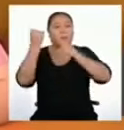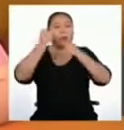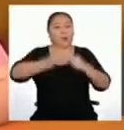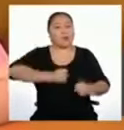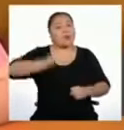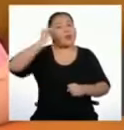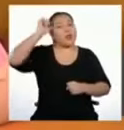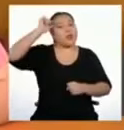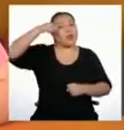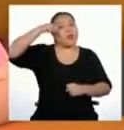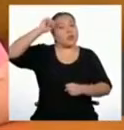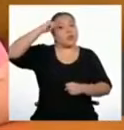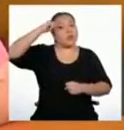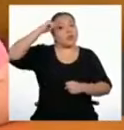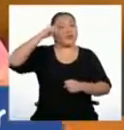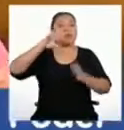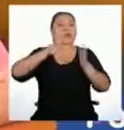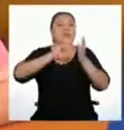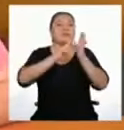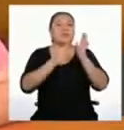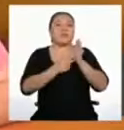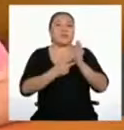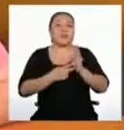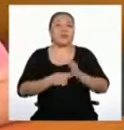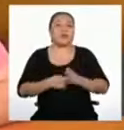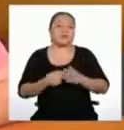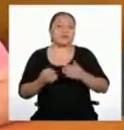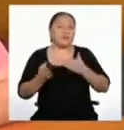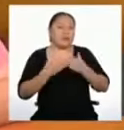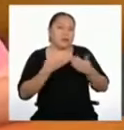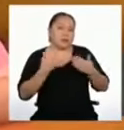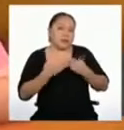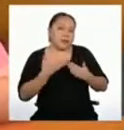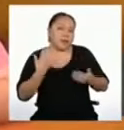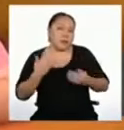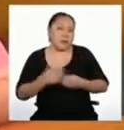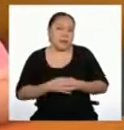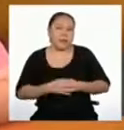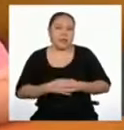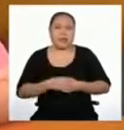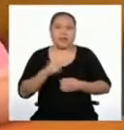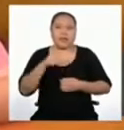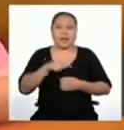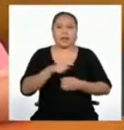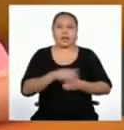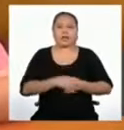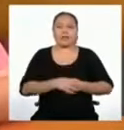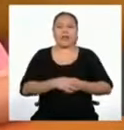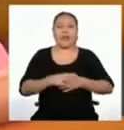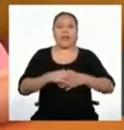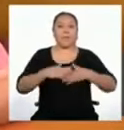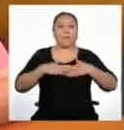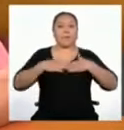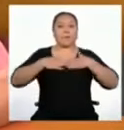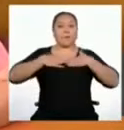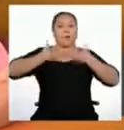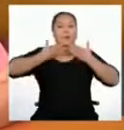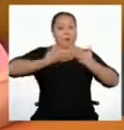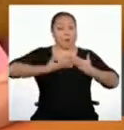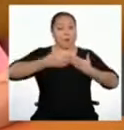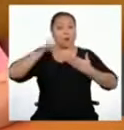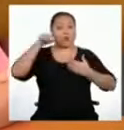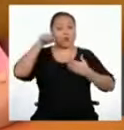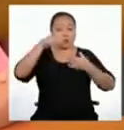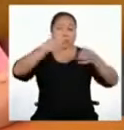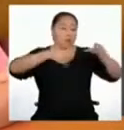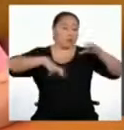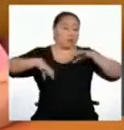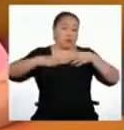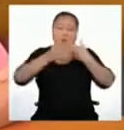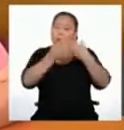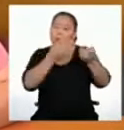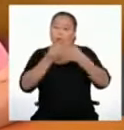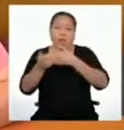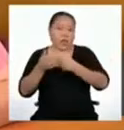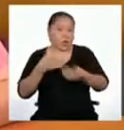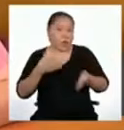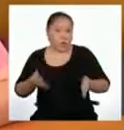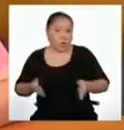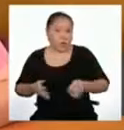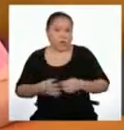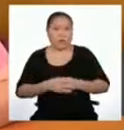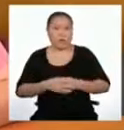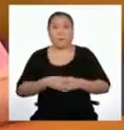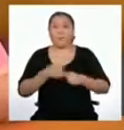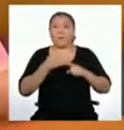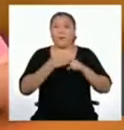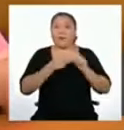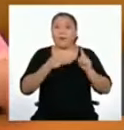la definición. Puede ser muy sencilla. Es la facultad de hacer algo, lo que sea. Pero